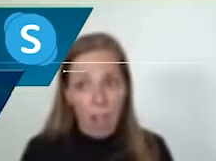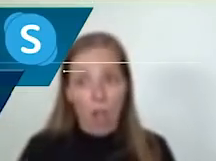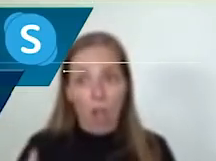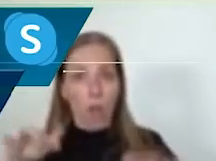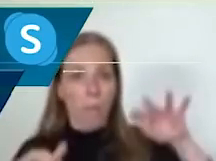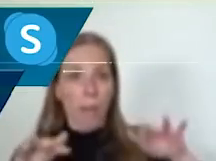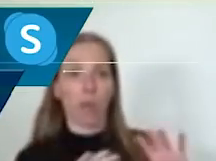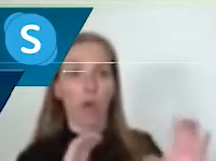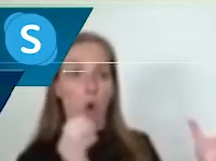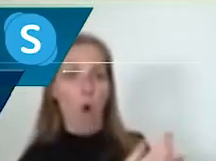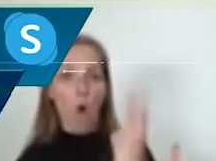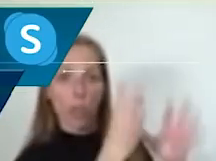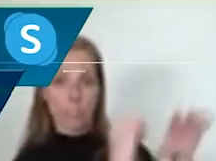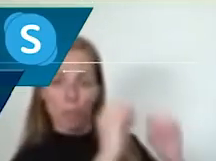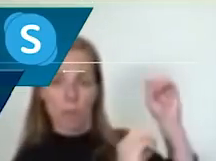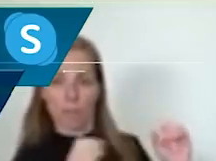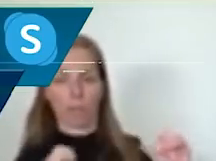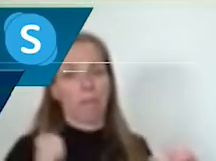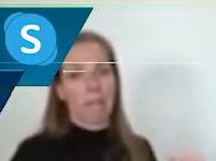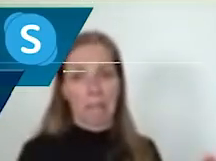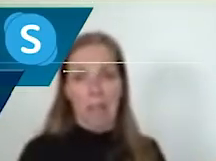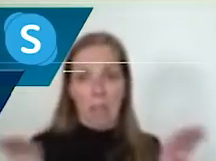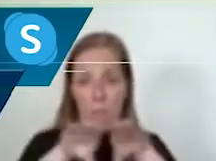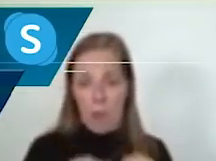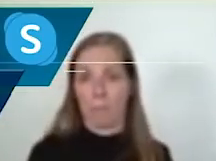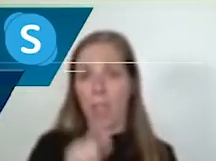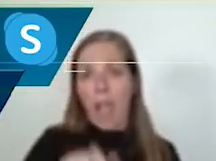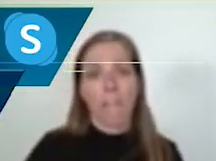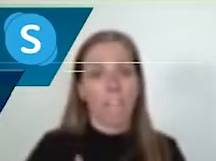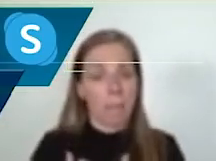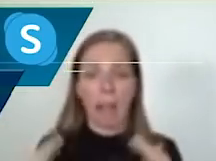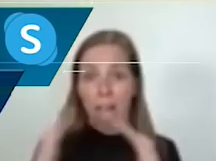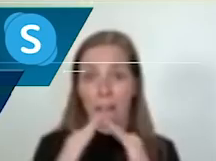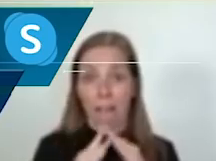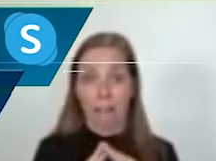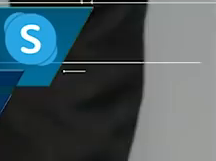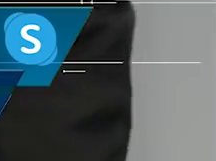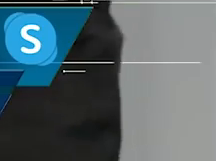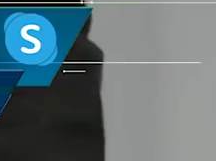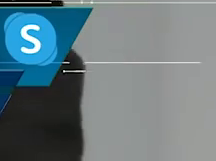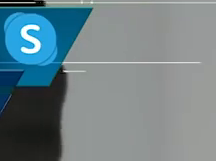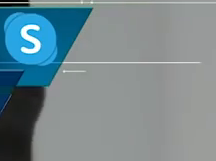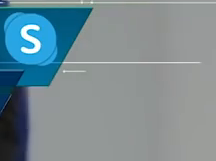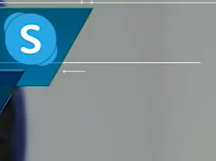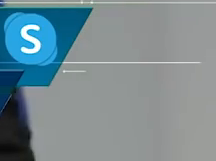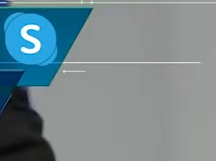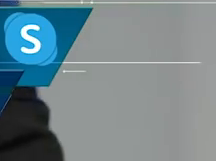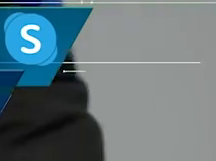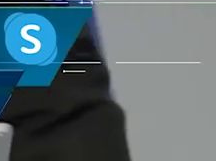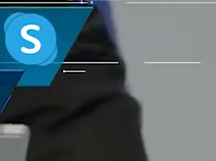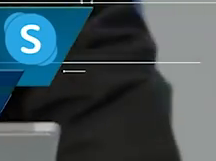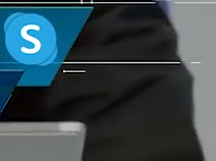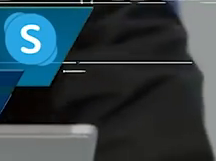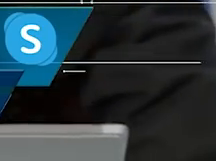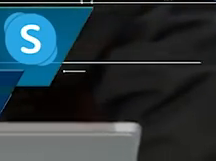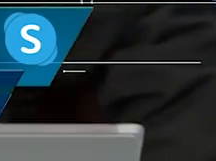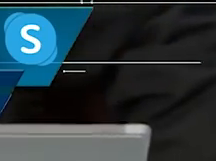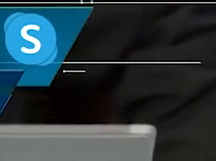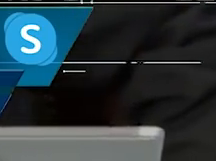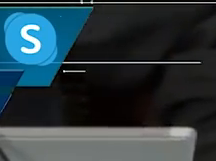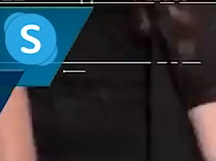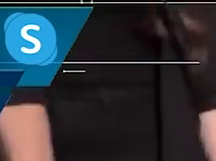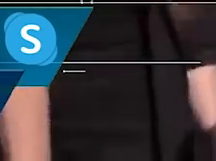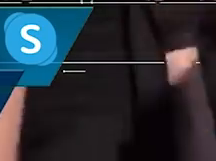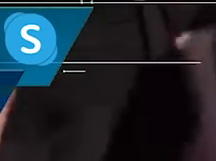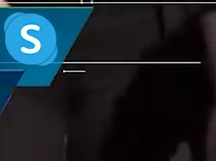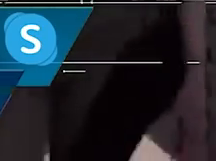con una democracia digna. Y aunque nosotros tenemos una democracia muy deteriorada, todavía espero que sea lo suficientemente digna como